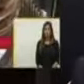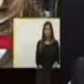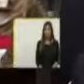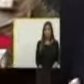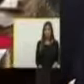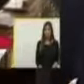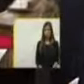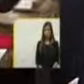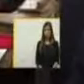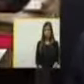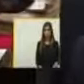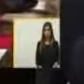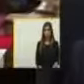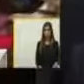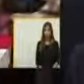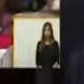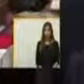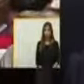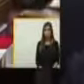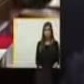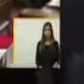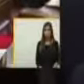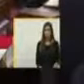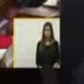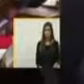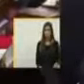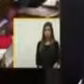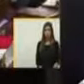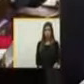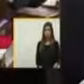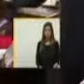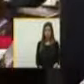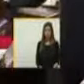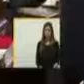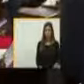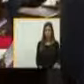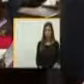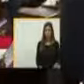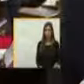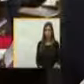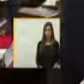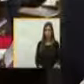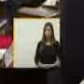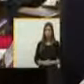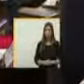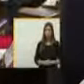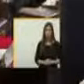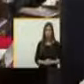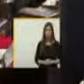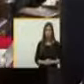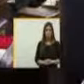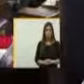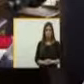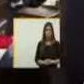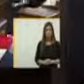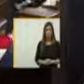ese gobierno. Me parece que es la lógica más absoluta del mundo. Y por tanto, efectivamente, el señor Sánchez tiene que escoger